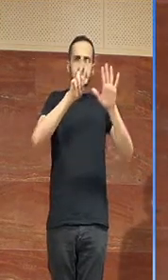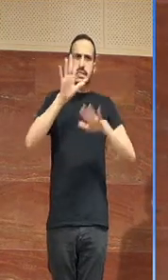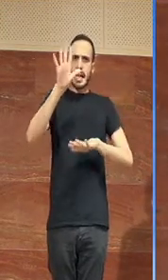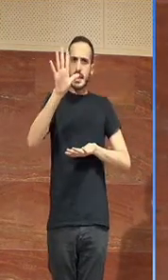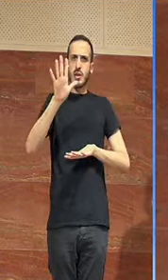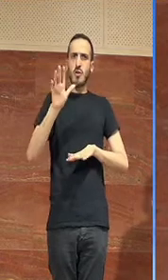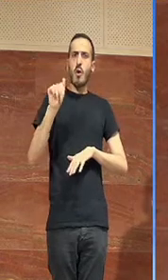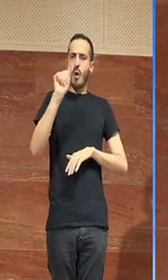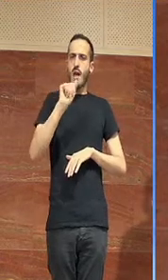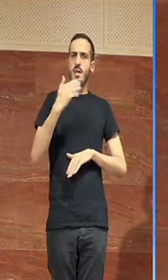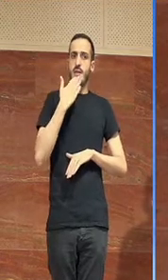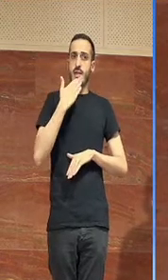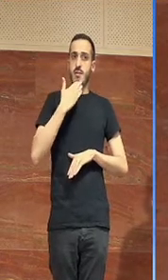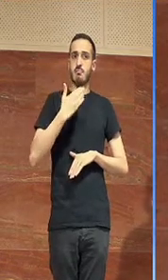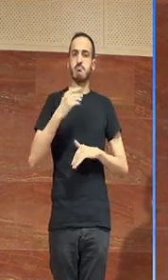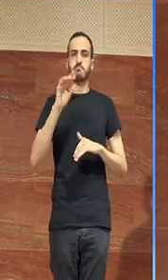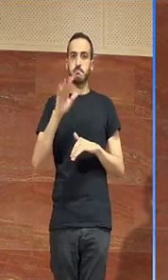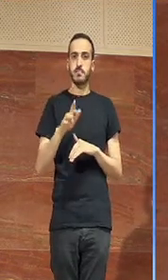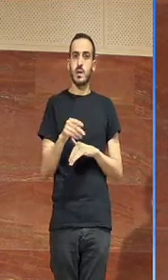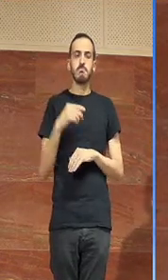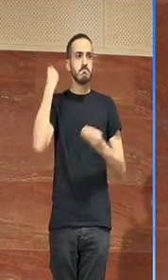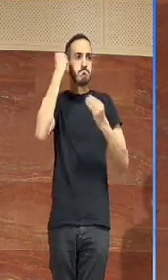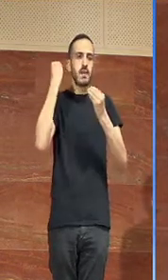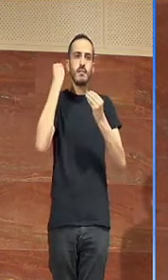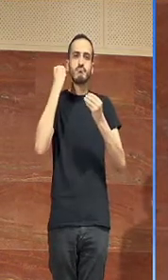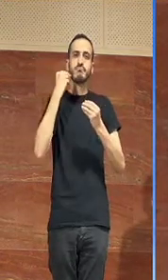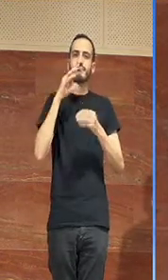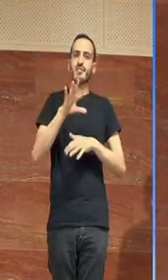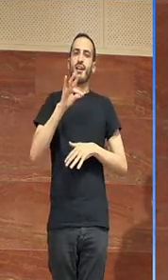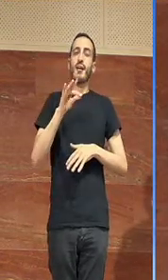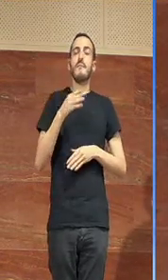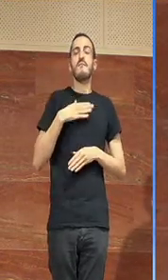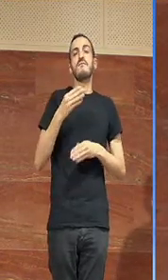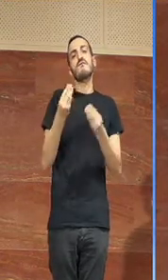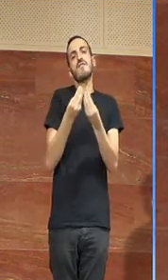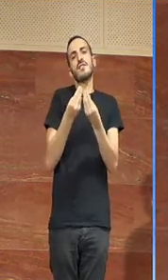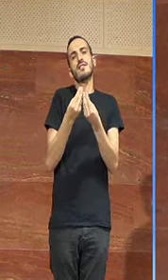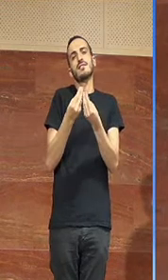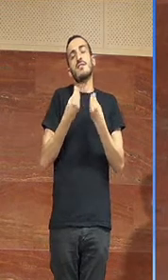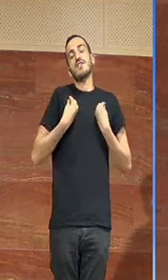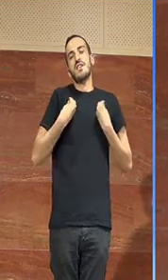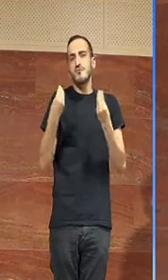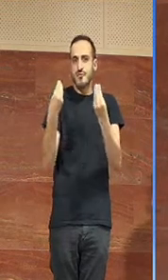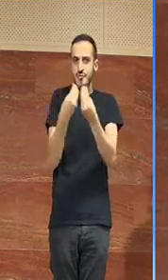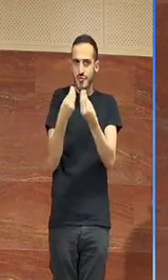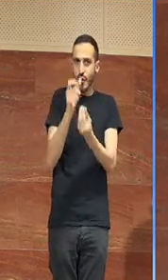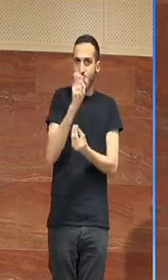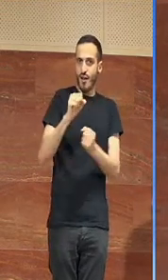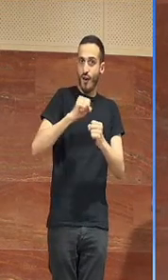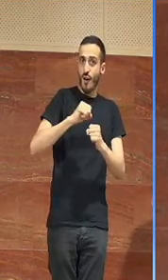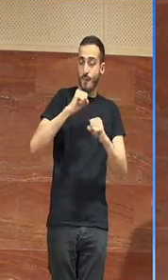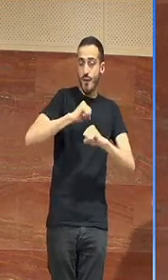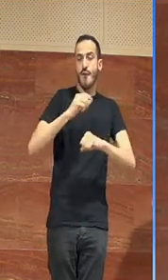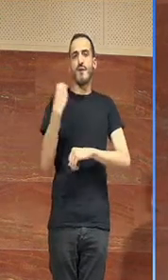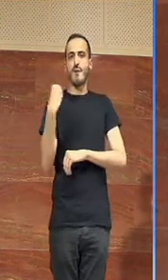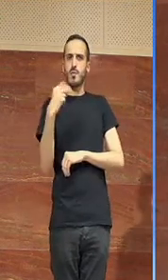perdón, deciden vivir juntos, ¿no? Y se juntan en un piso para compartir pues, el día a día y sus experiencias, ¿no?